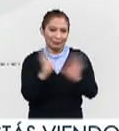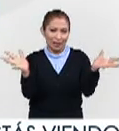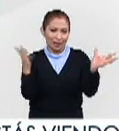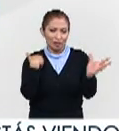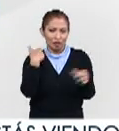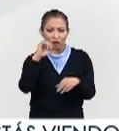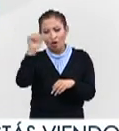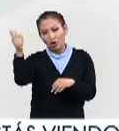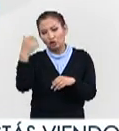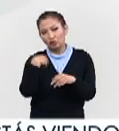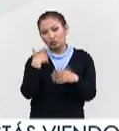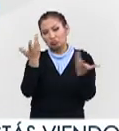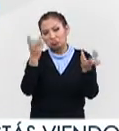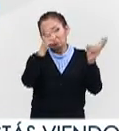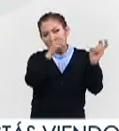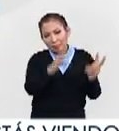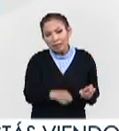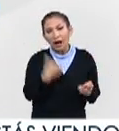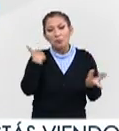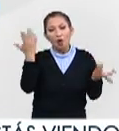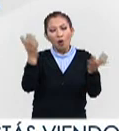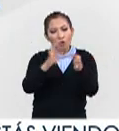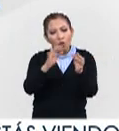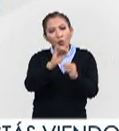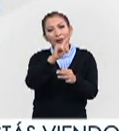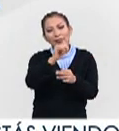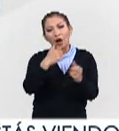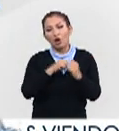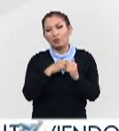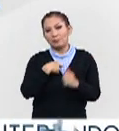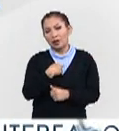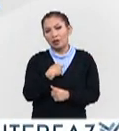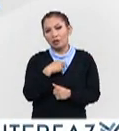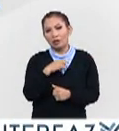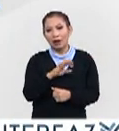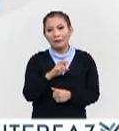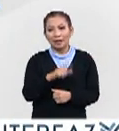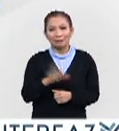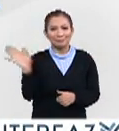y, por supuesto, nuestros otros programas, incluyendo Cuenta Conmigo con Javier Aranda.